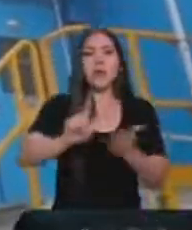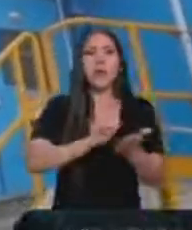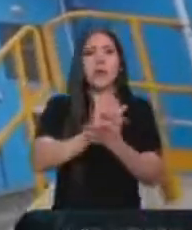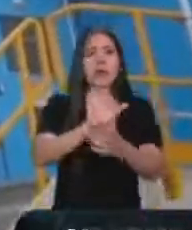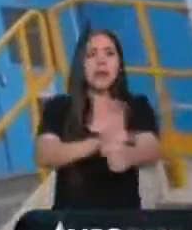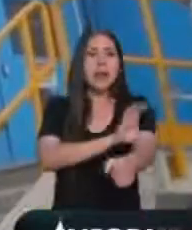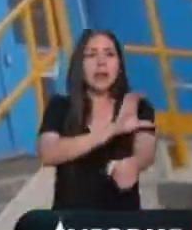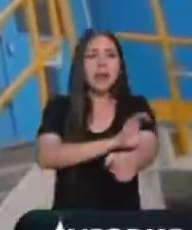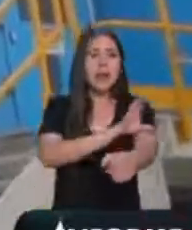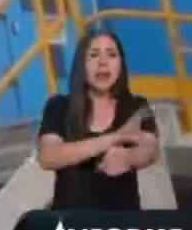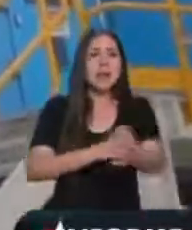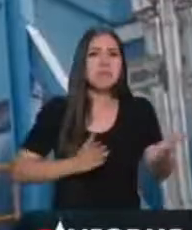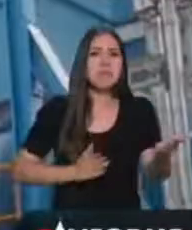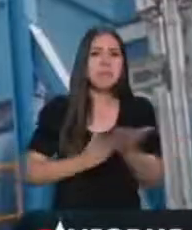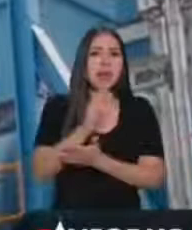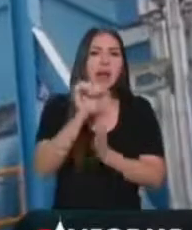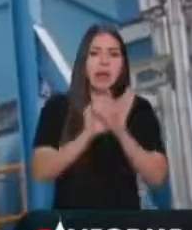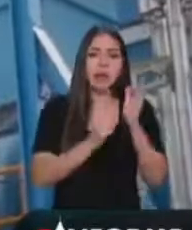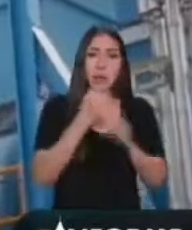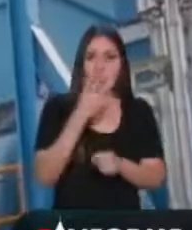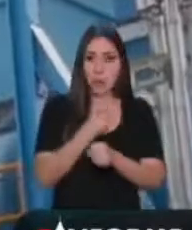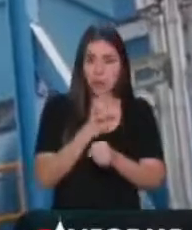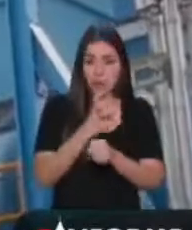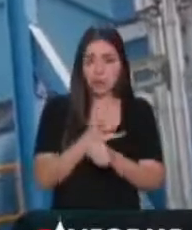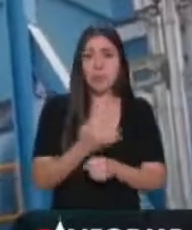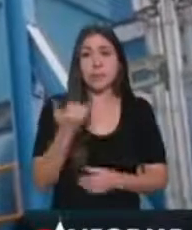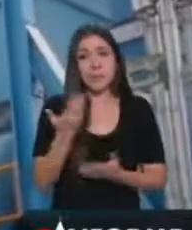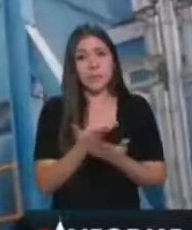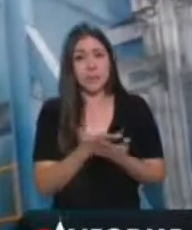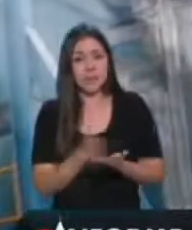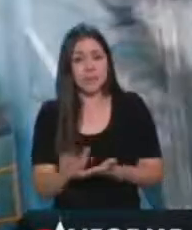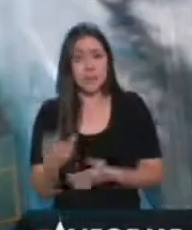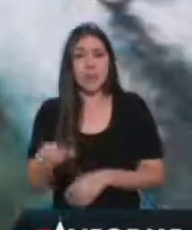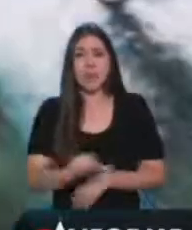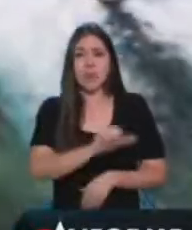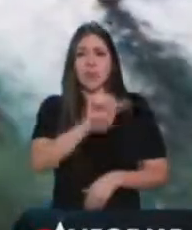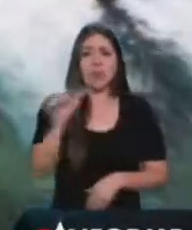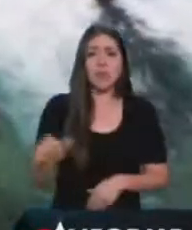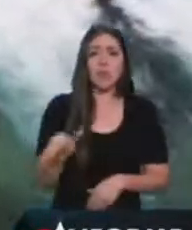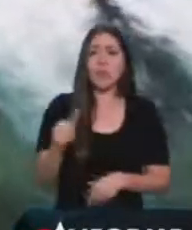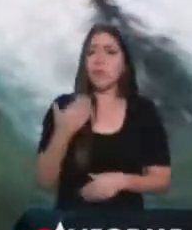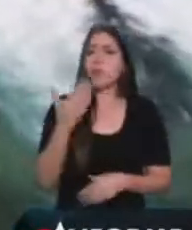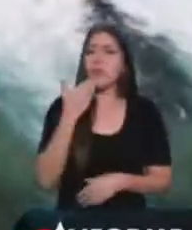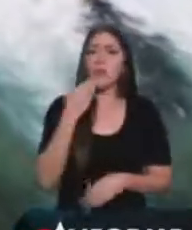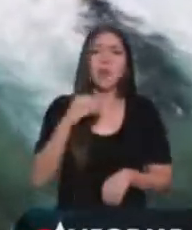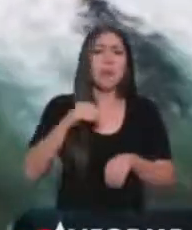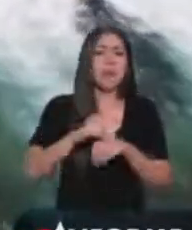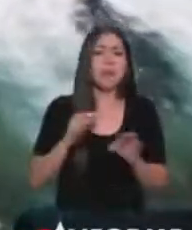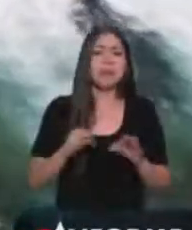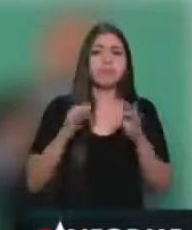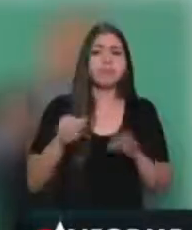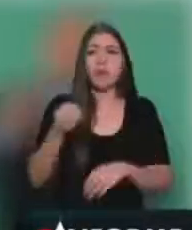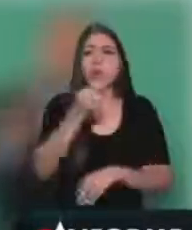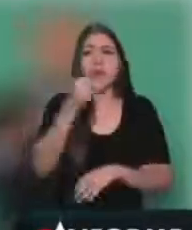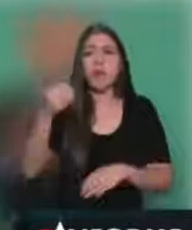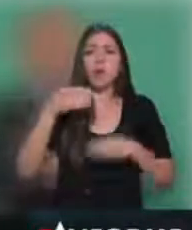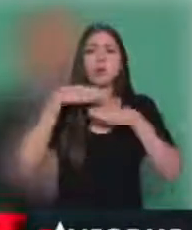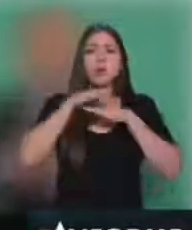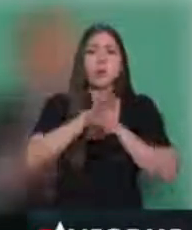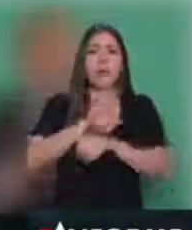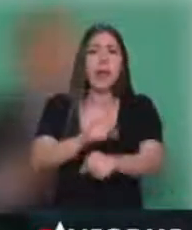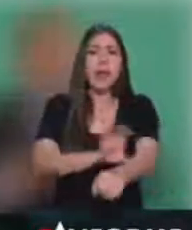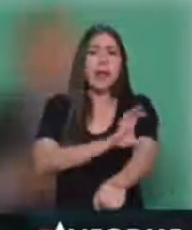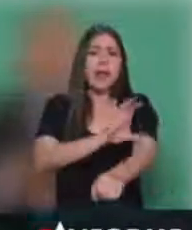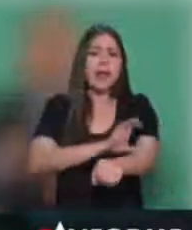4. Además, fijó un orden que poco o nada tiene que ver con la procuración de las energías limpias. Lo primero que